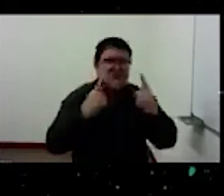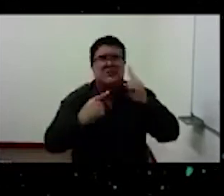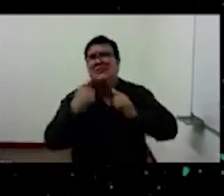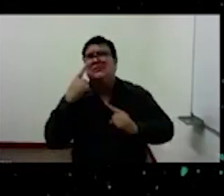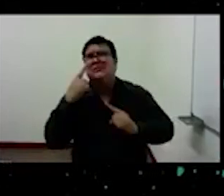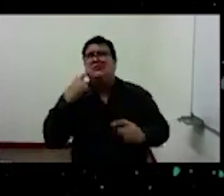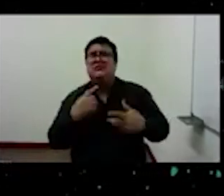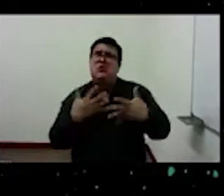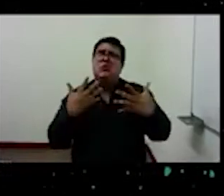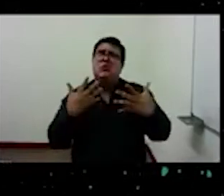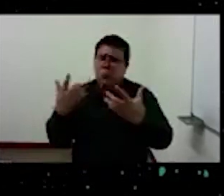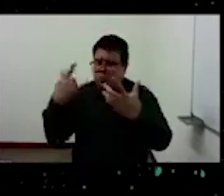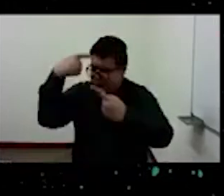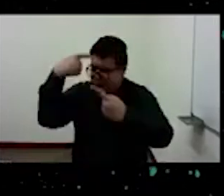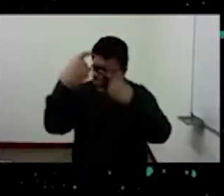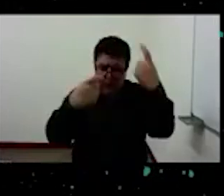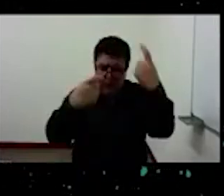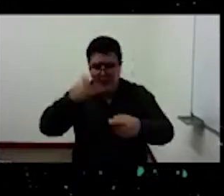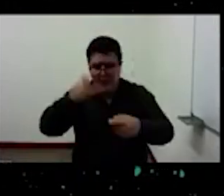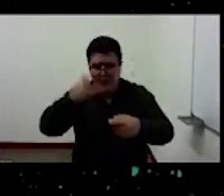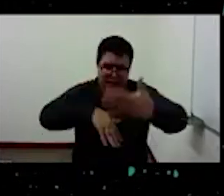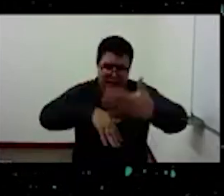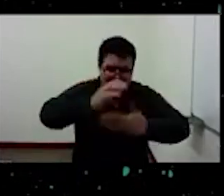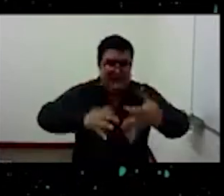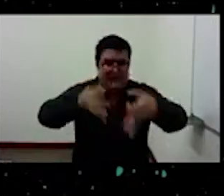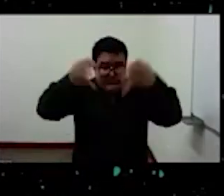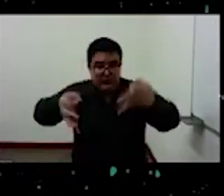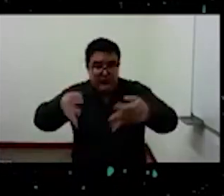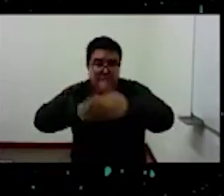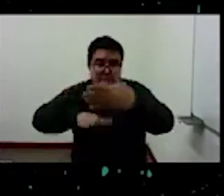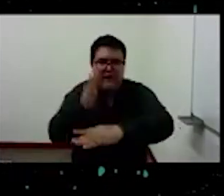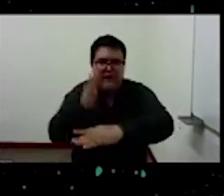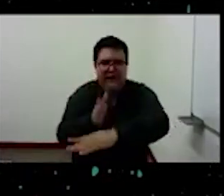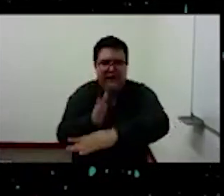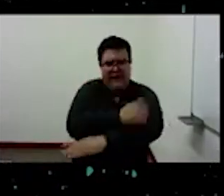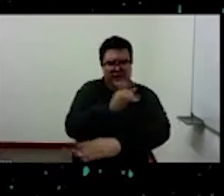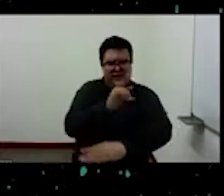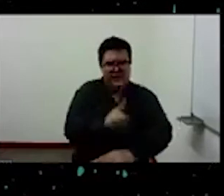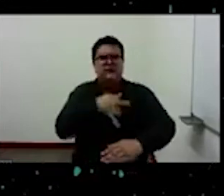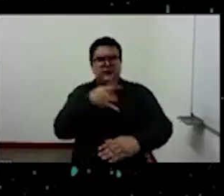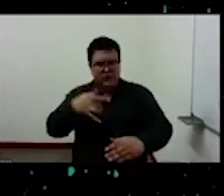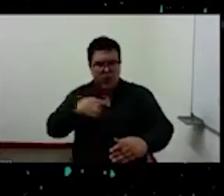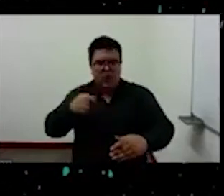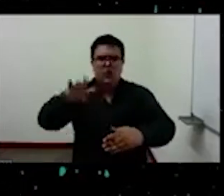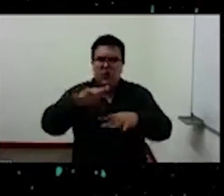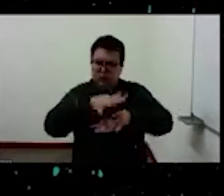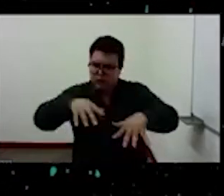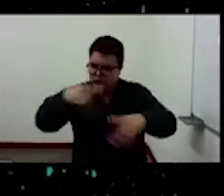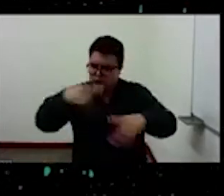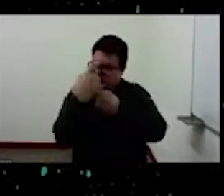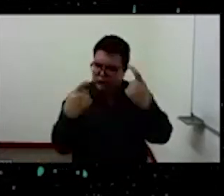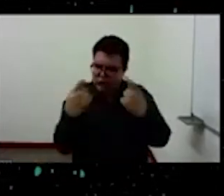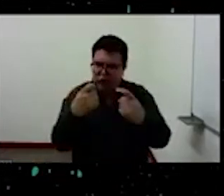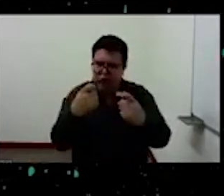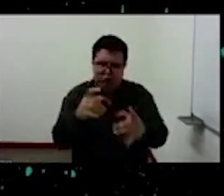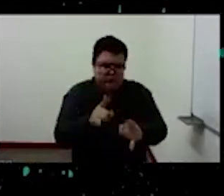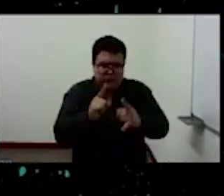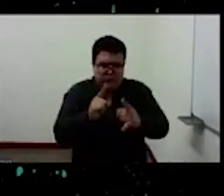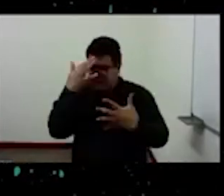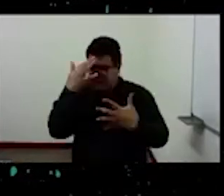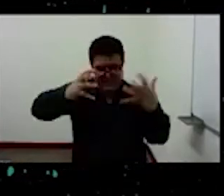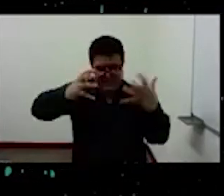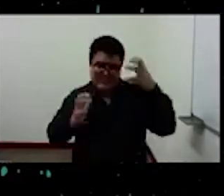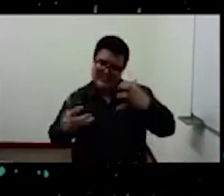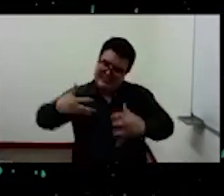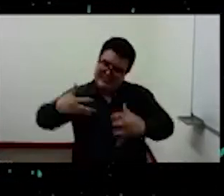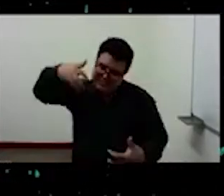que el pintor, antes del acto de pintar, ya está sumergido en la catástrofe, fragmentado en 1000 clichés cuyos